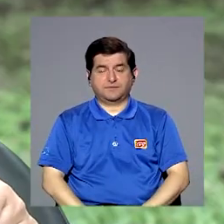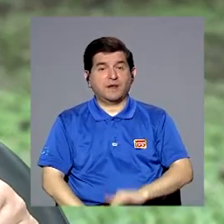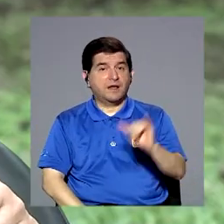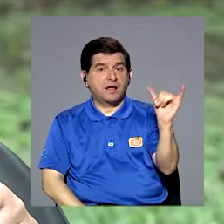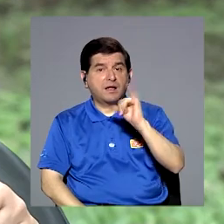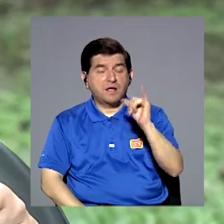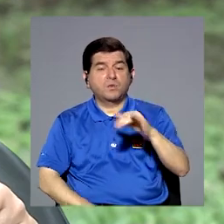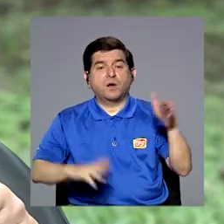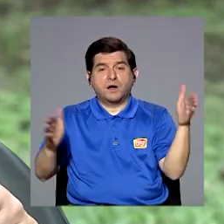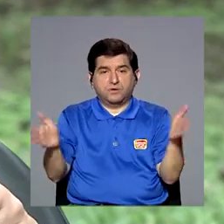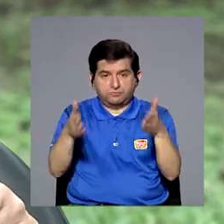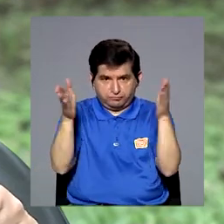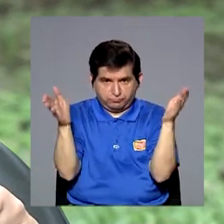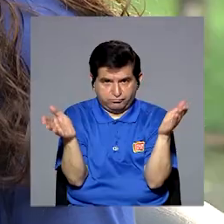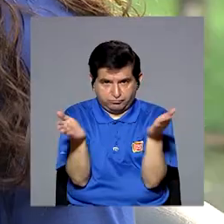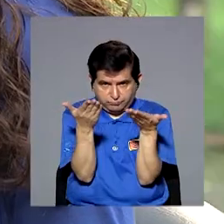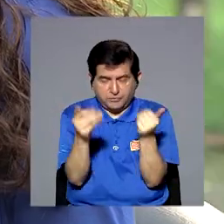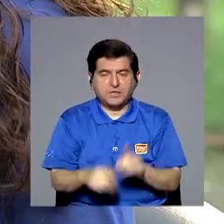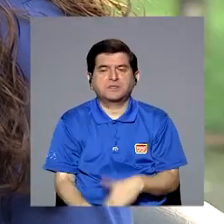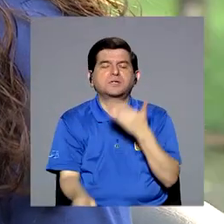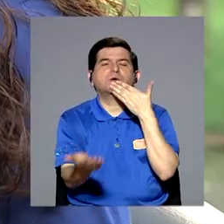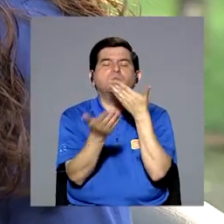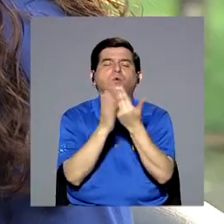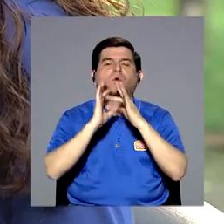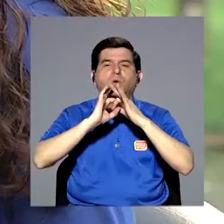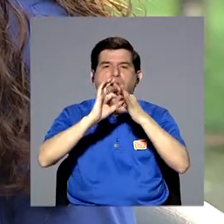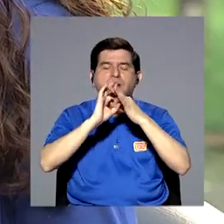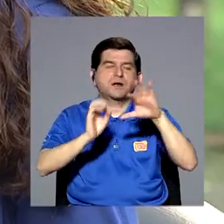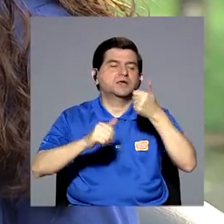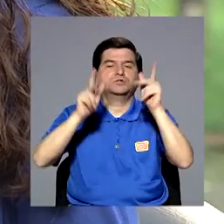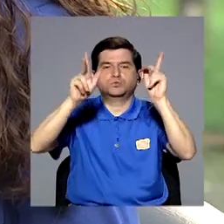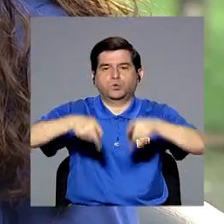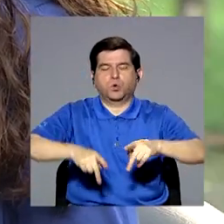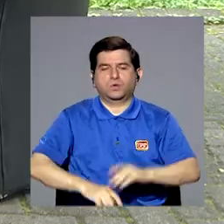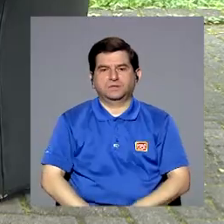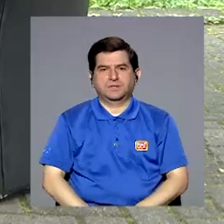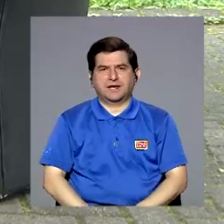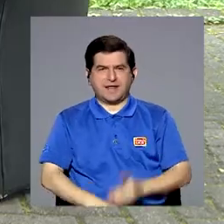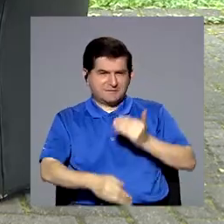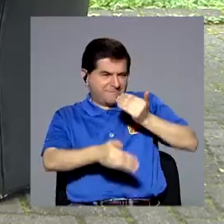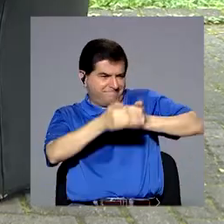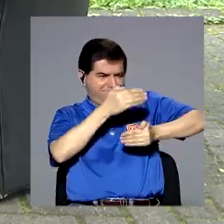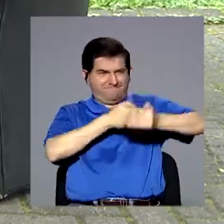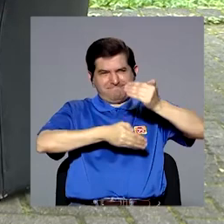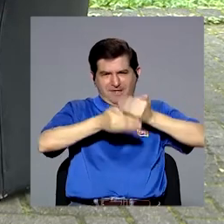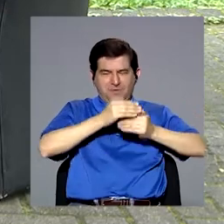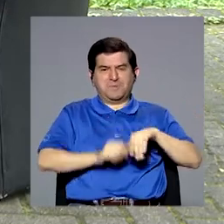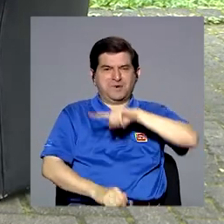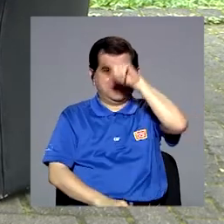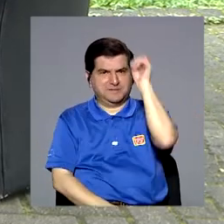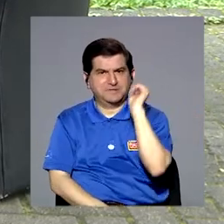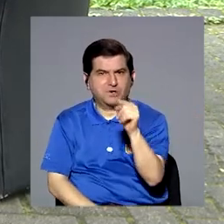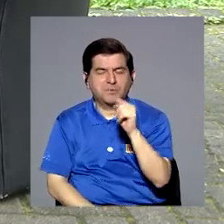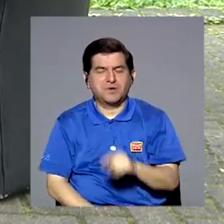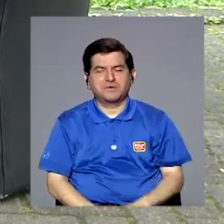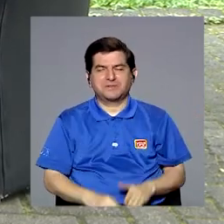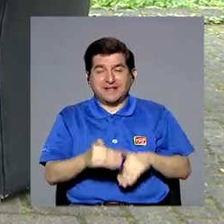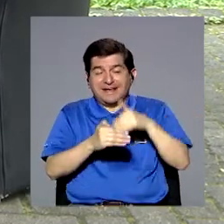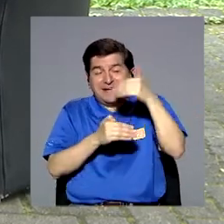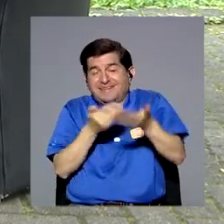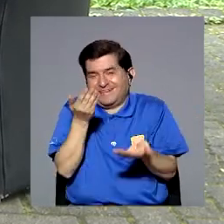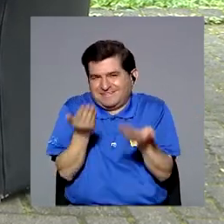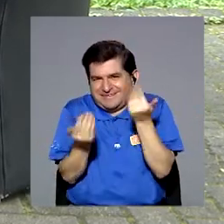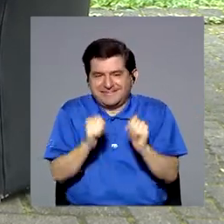y también a fomentar esas buenas relaciones con los demás. Okay, devolviéndonos un poquitito, porque con esa pregunta nos